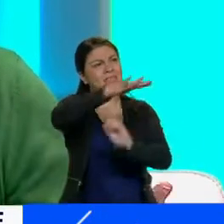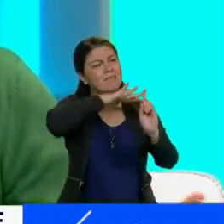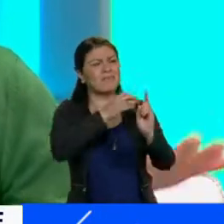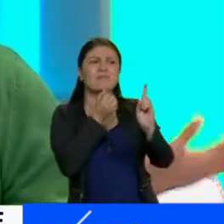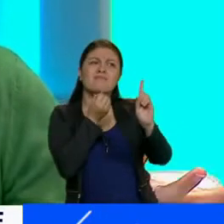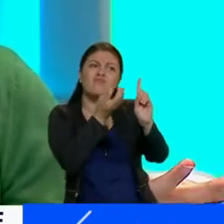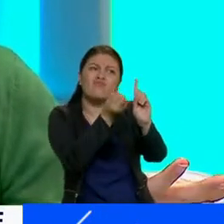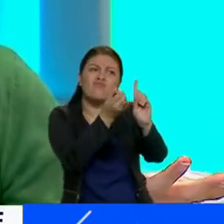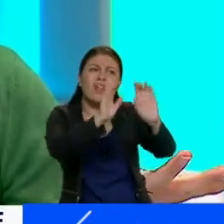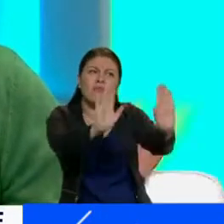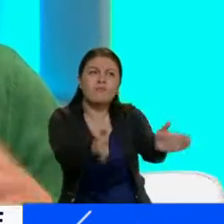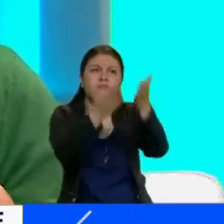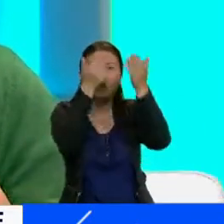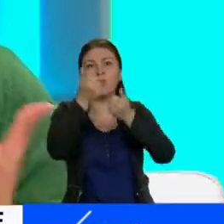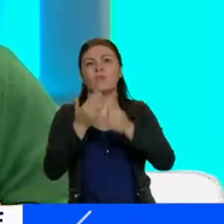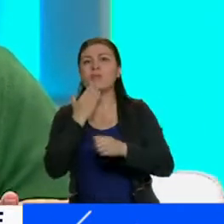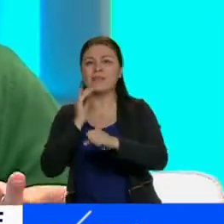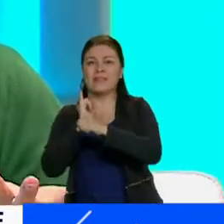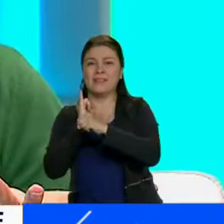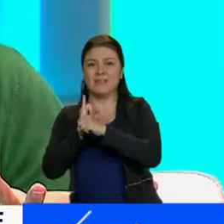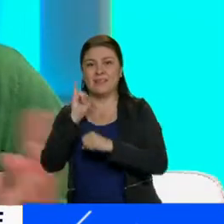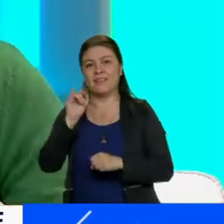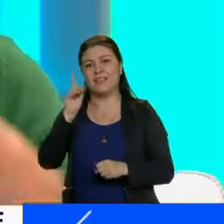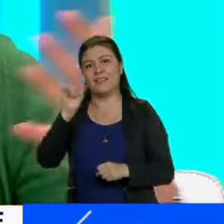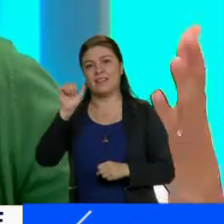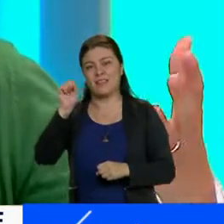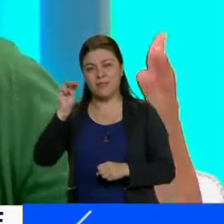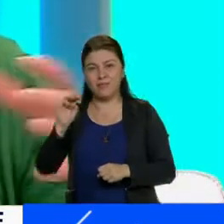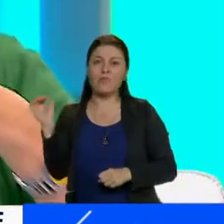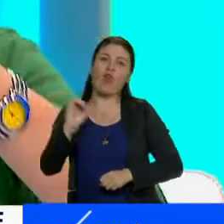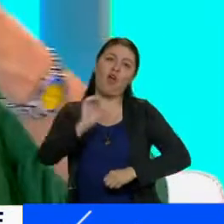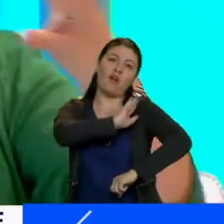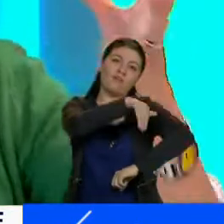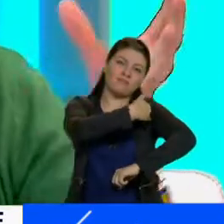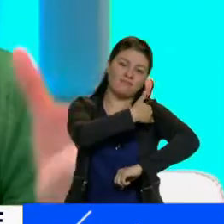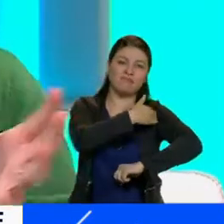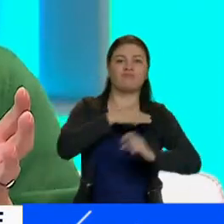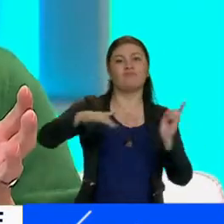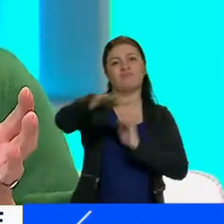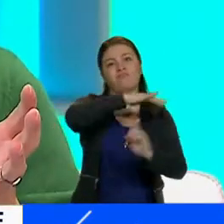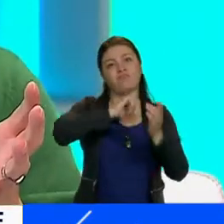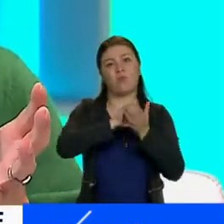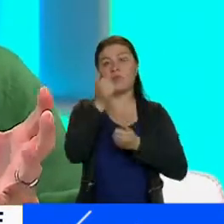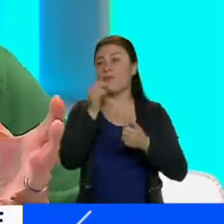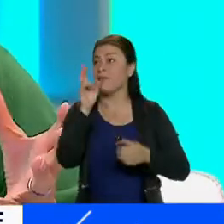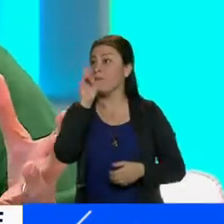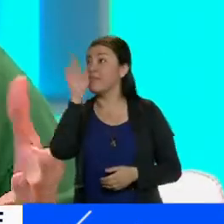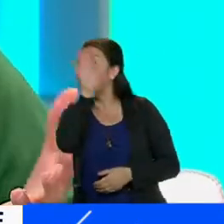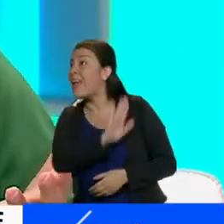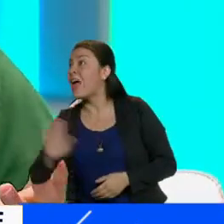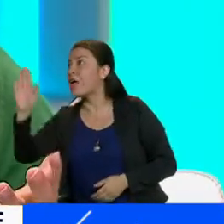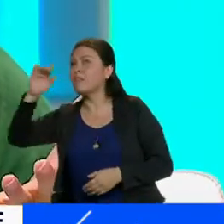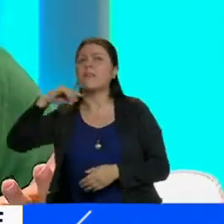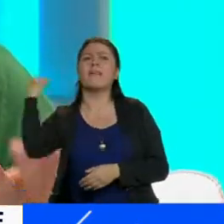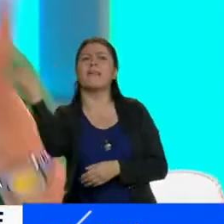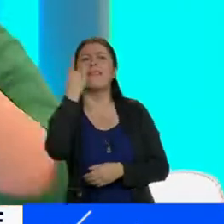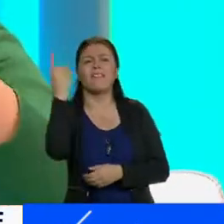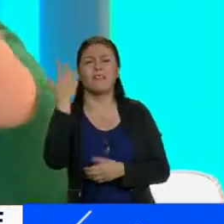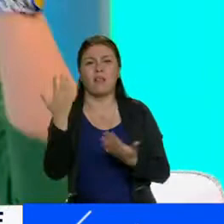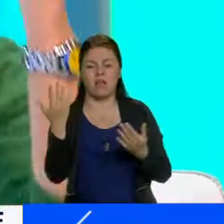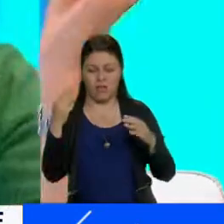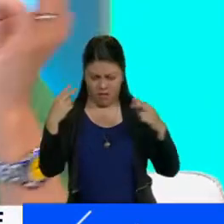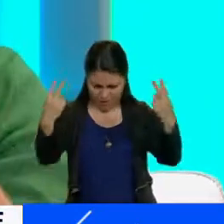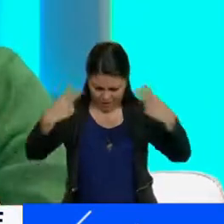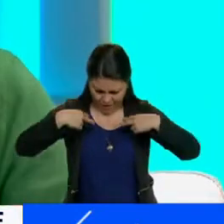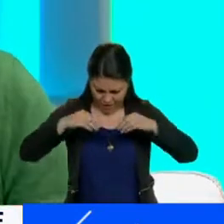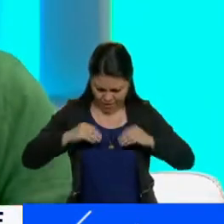por ejemplo, un instituto como el IDEAM o un Ministerio de Ambiente a unas escalas mucho más nacionales y mucho más grandes, cómo se ven ellos en el territorio, cómo